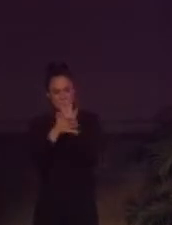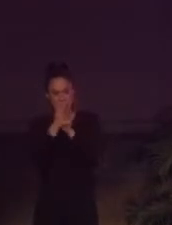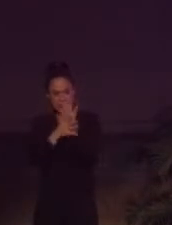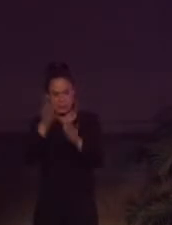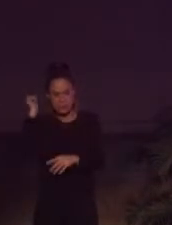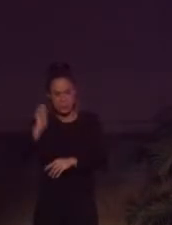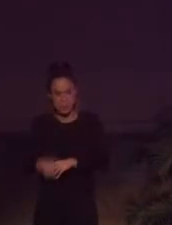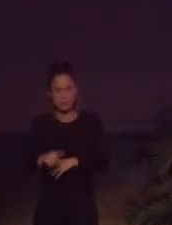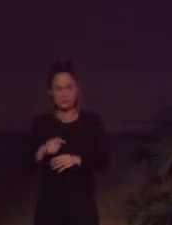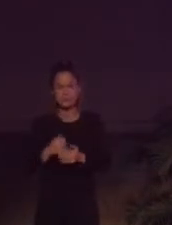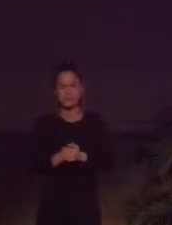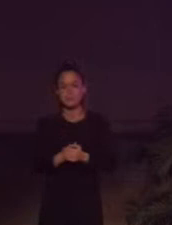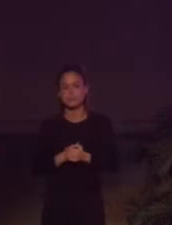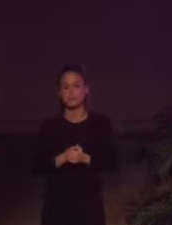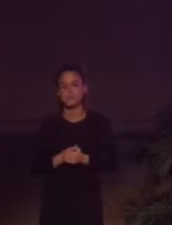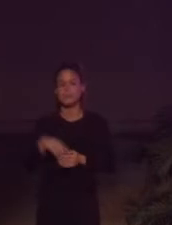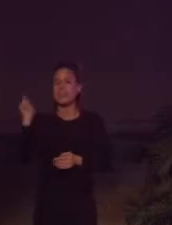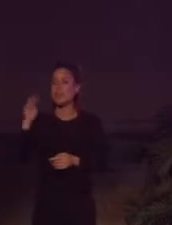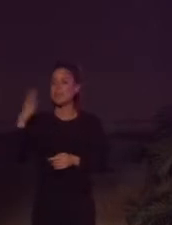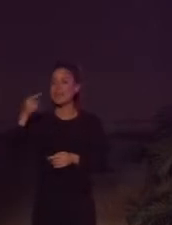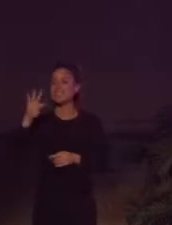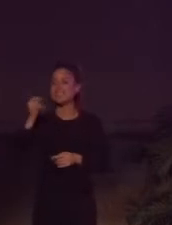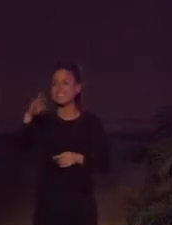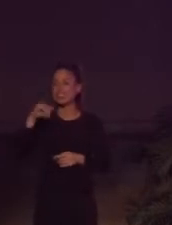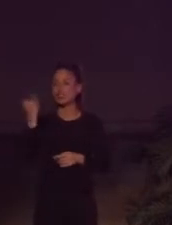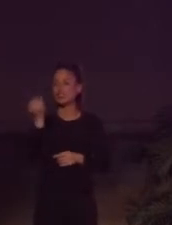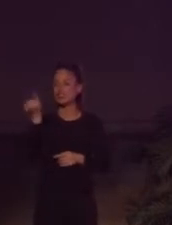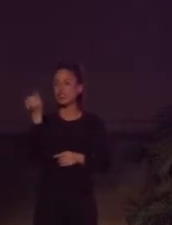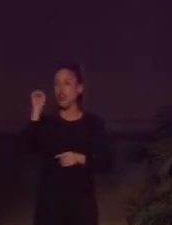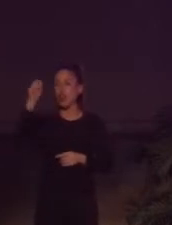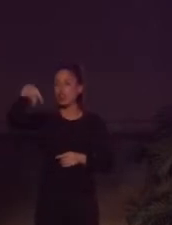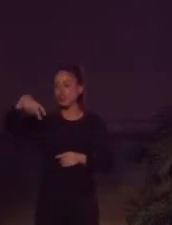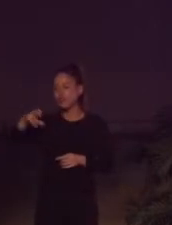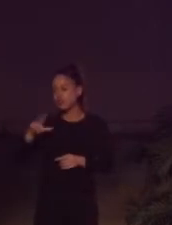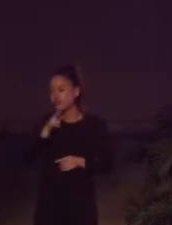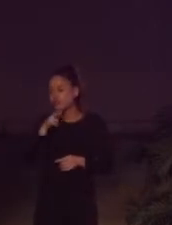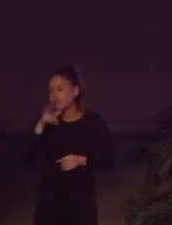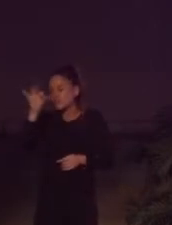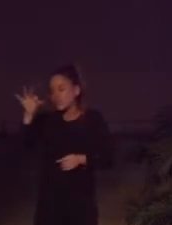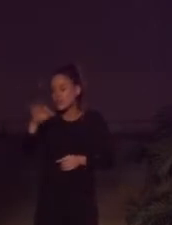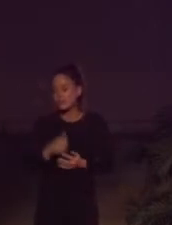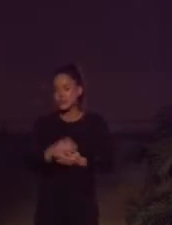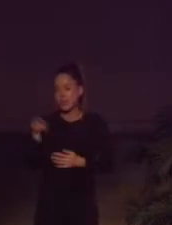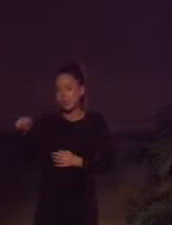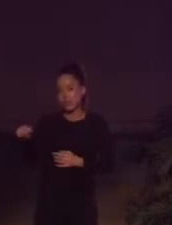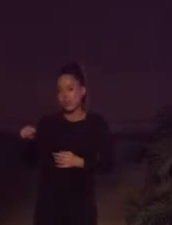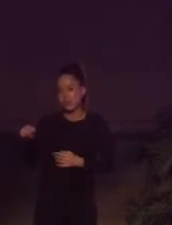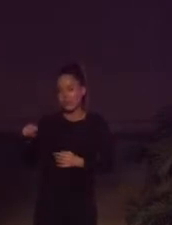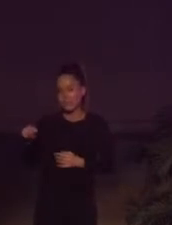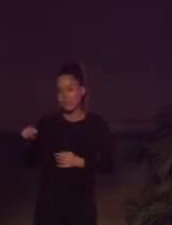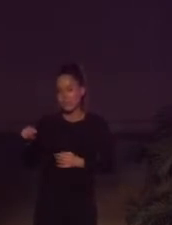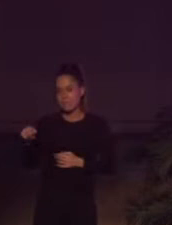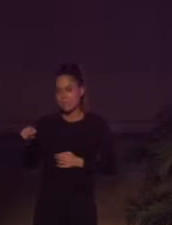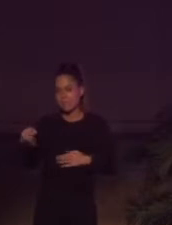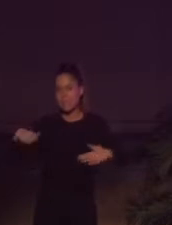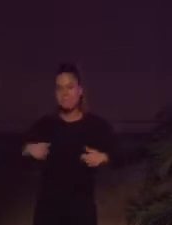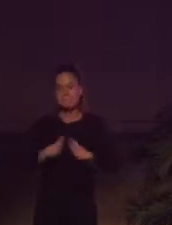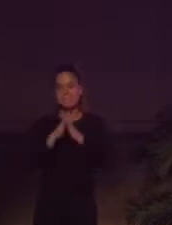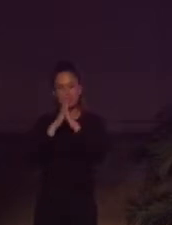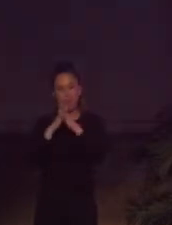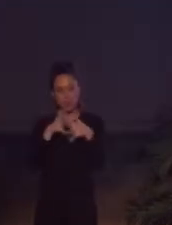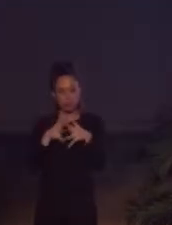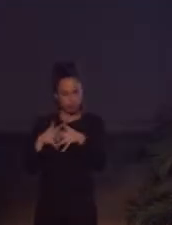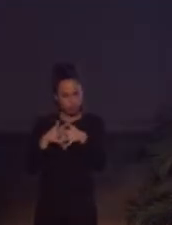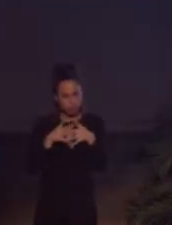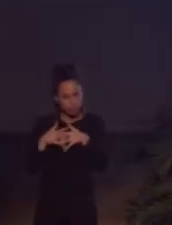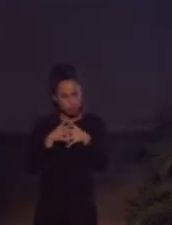En esta revista participaron Patrice Jones, que es una persona que gestiona un santuario en Estados Unidos,